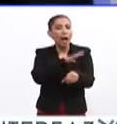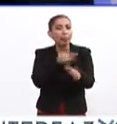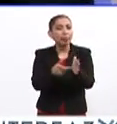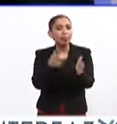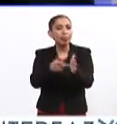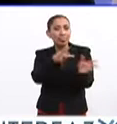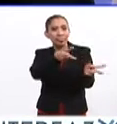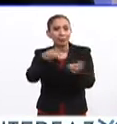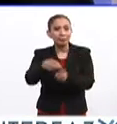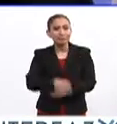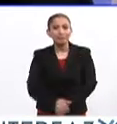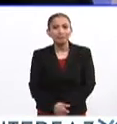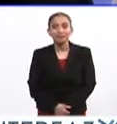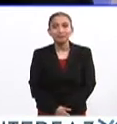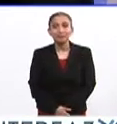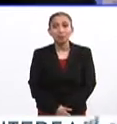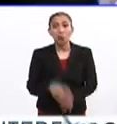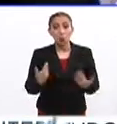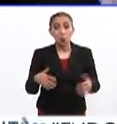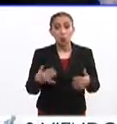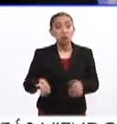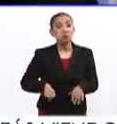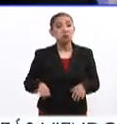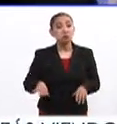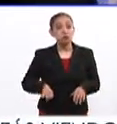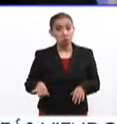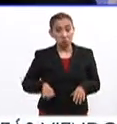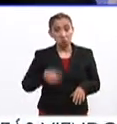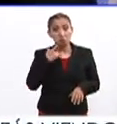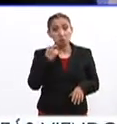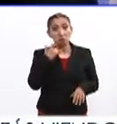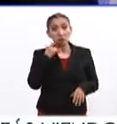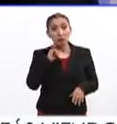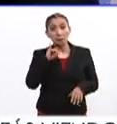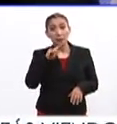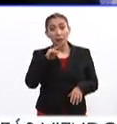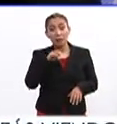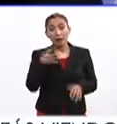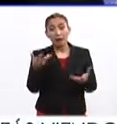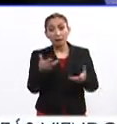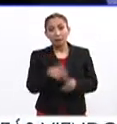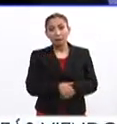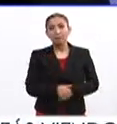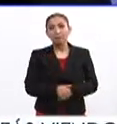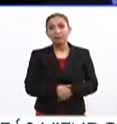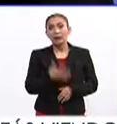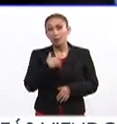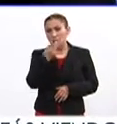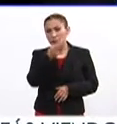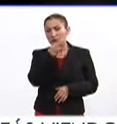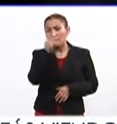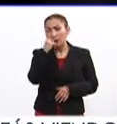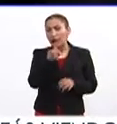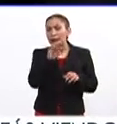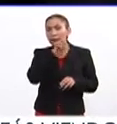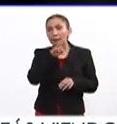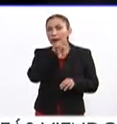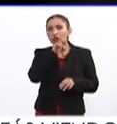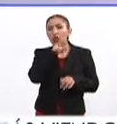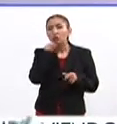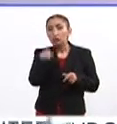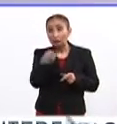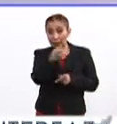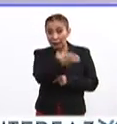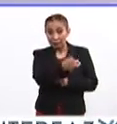una incidencia importante. Claro. No, pues qué interesante esfuerzo que han hecho en el Politécnico Nacional. Tenemos un minutito para que nos explique rápidamente